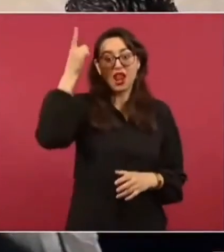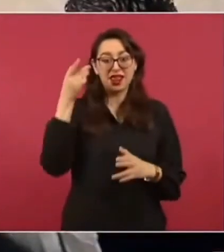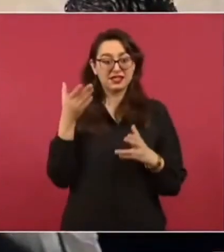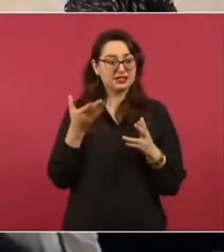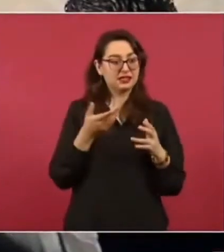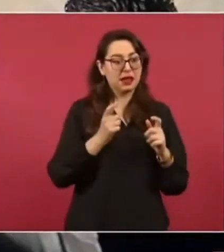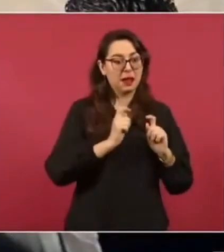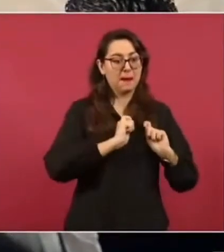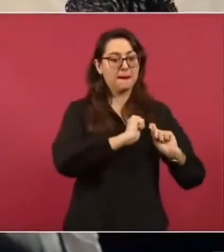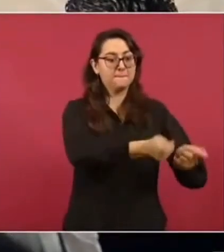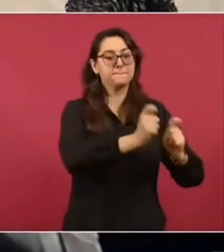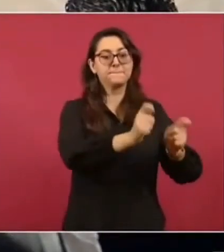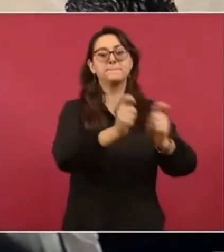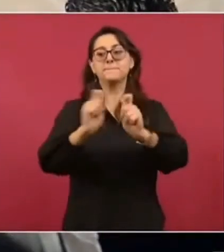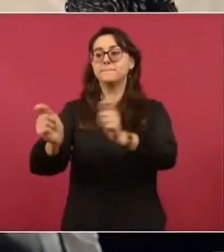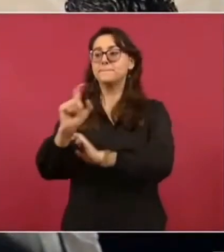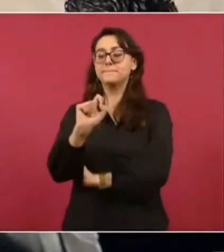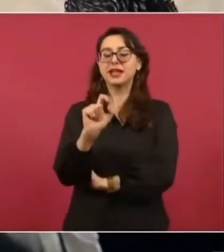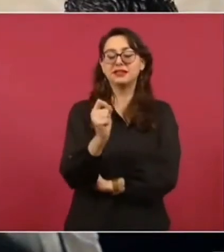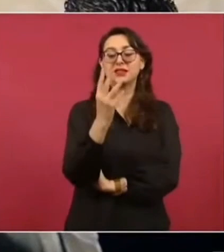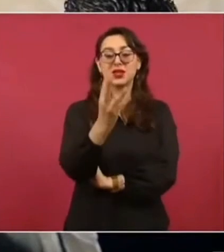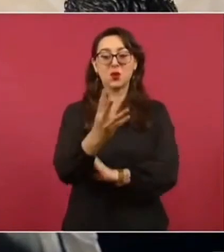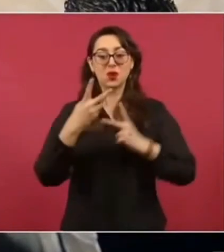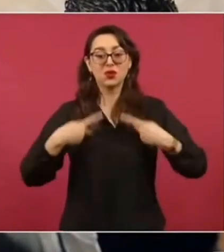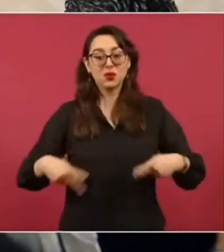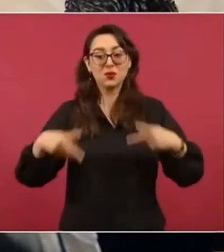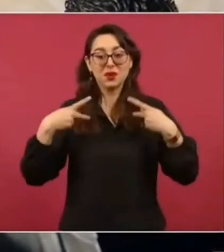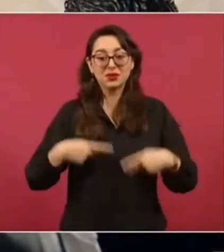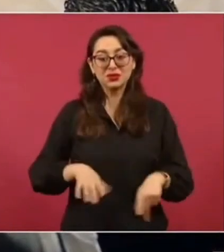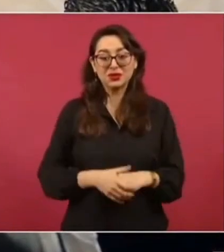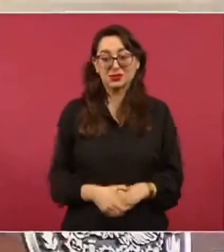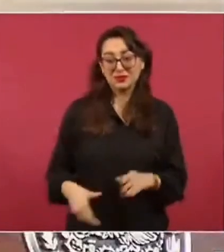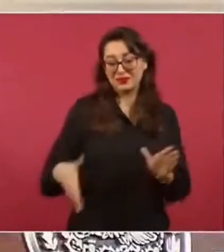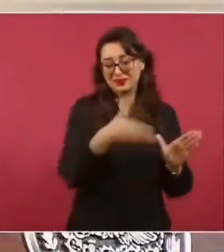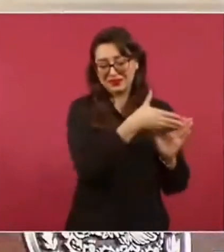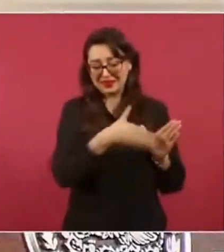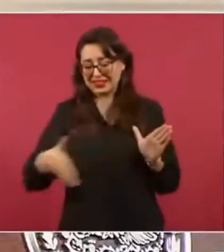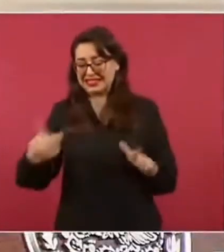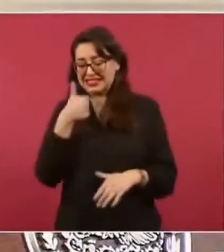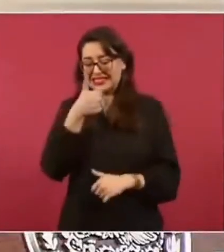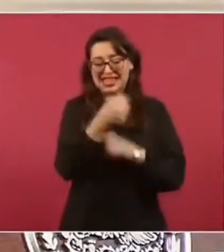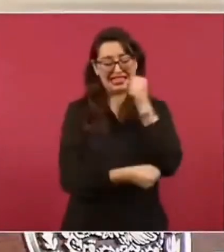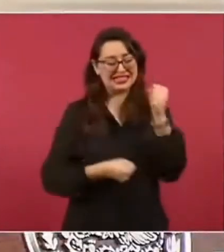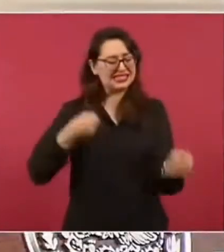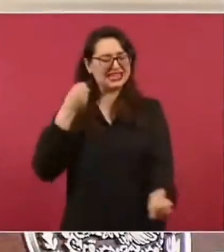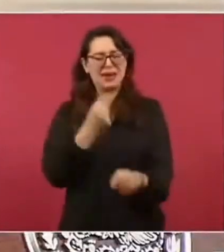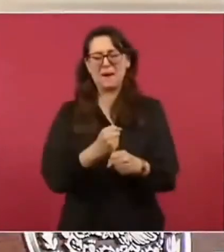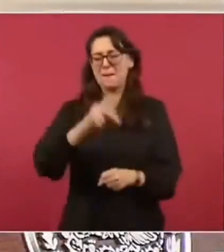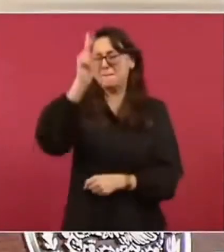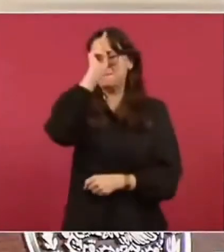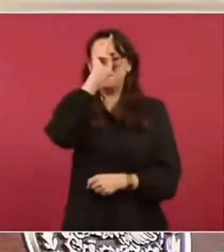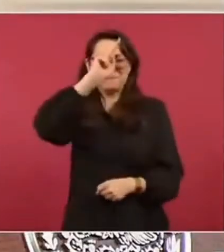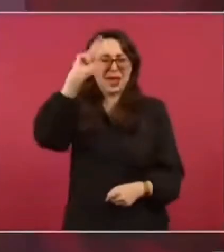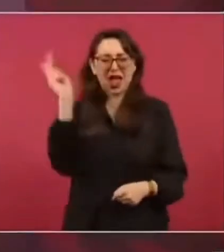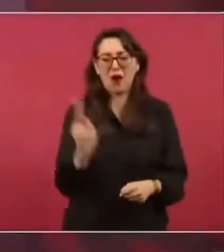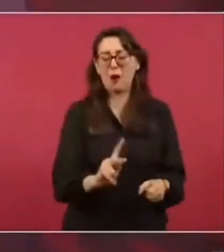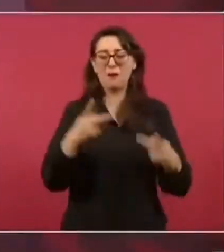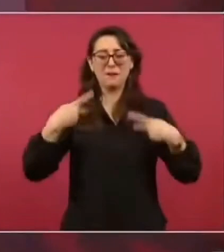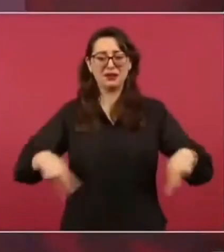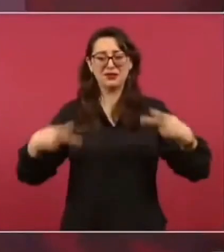Y es el periodo de mayor desigualdad económica y social en